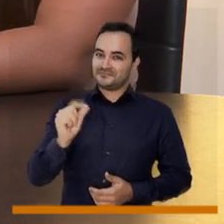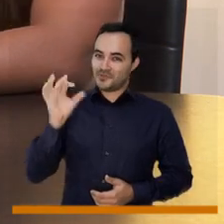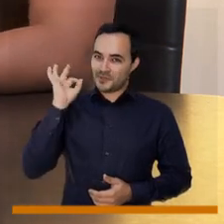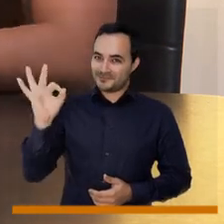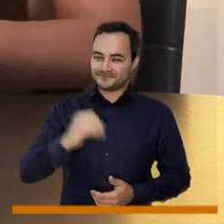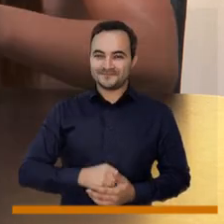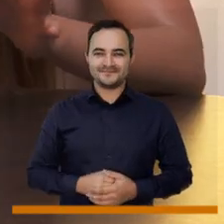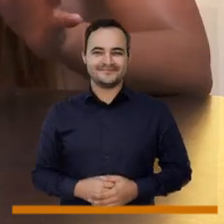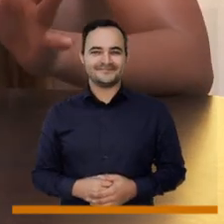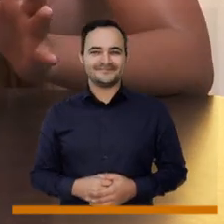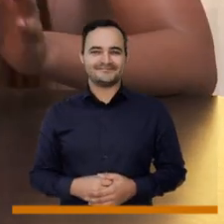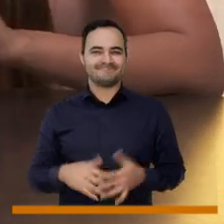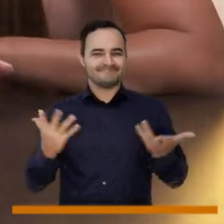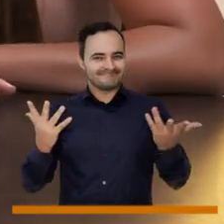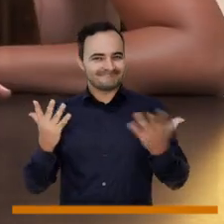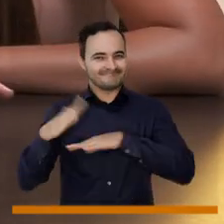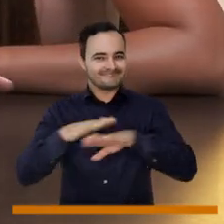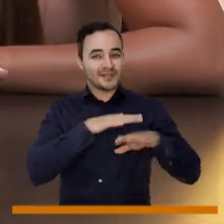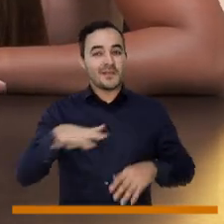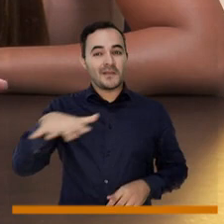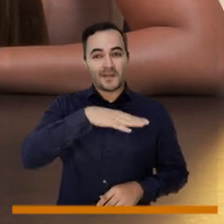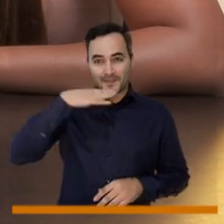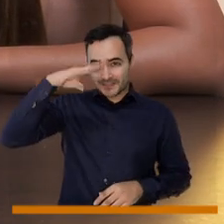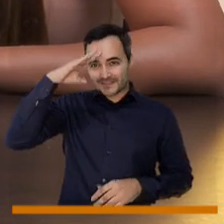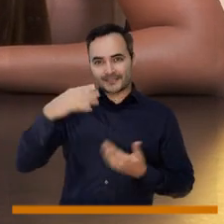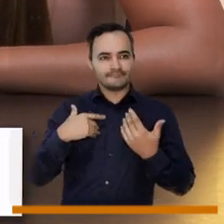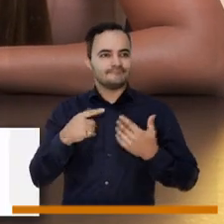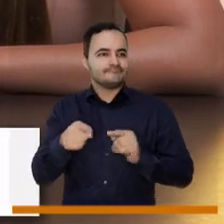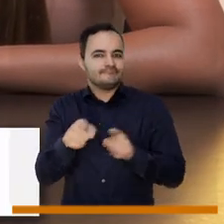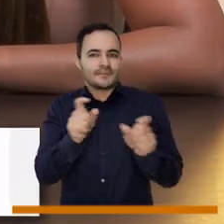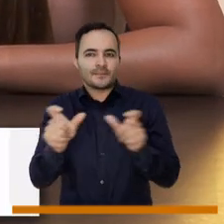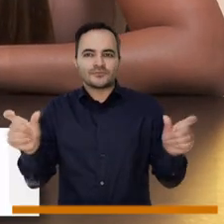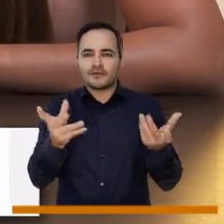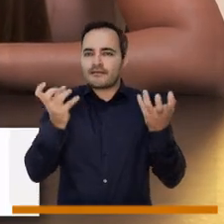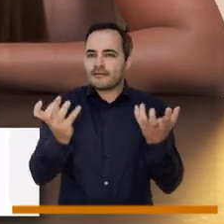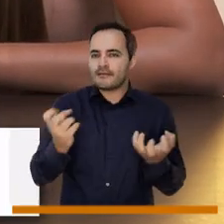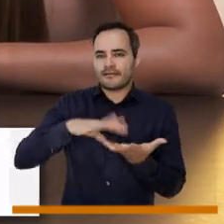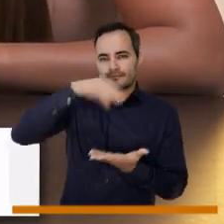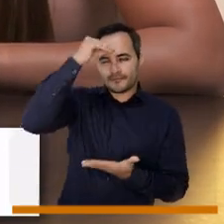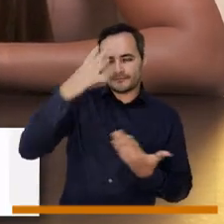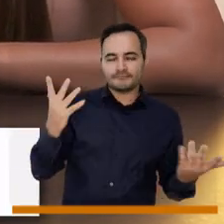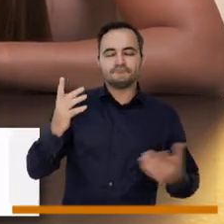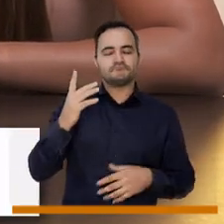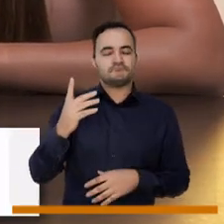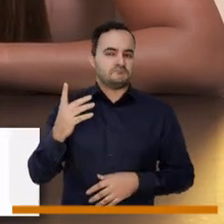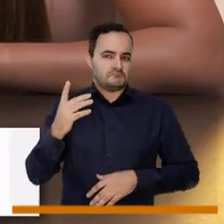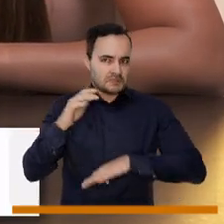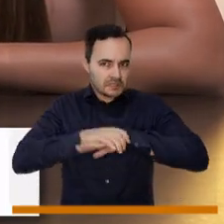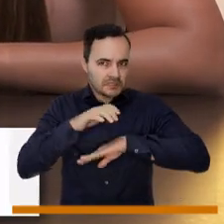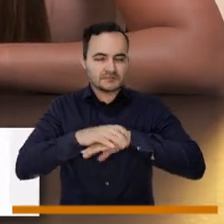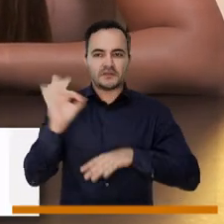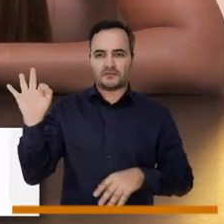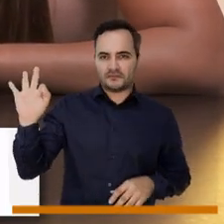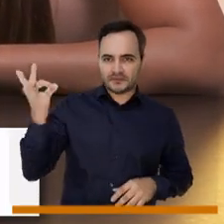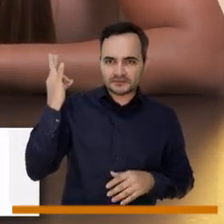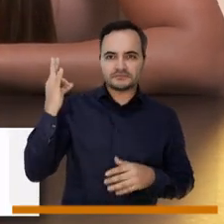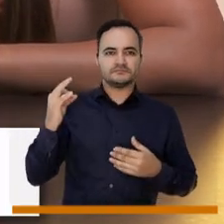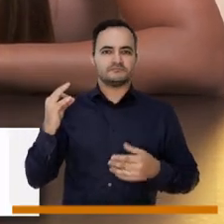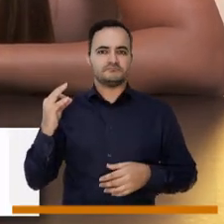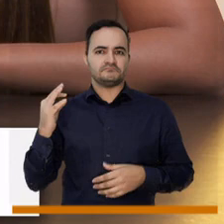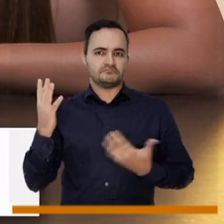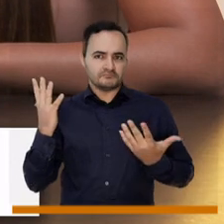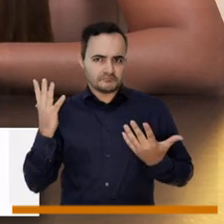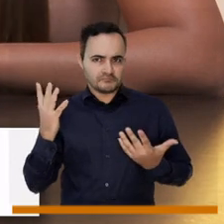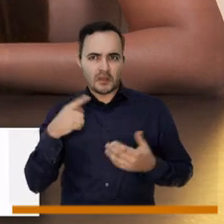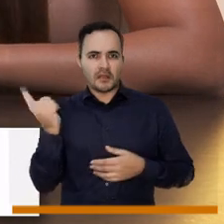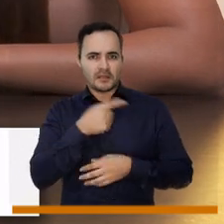Perfecto. Hoy todo el mundo en Medellín quiere aprender inglés, francés, mandarín, pero se nos olvida que hay